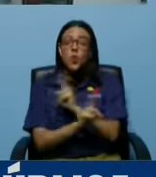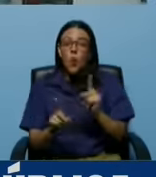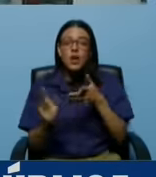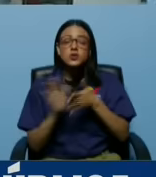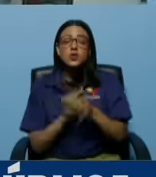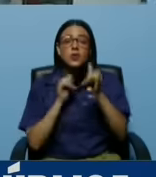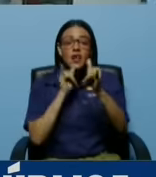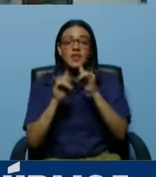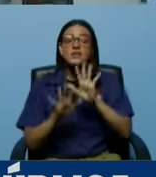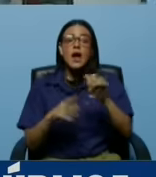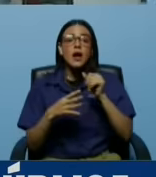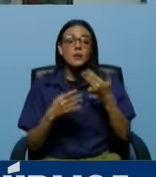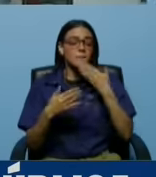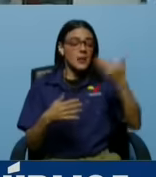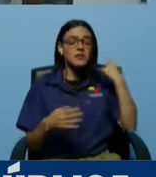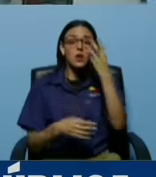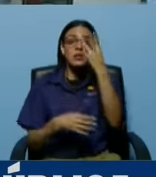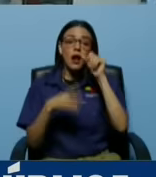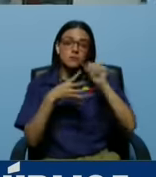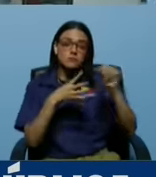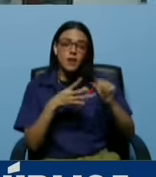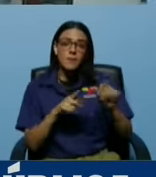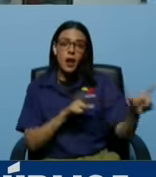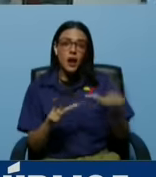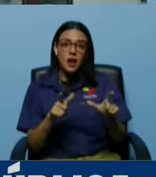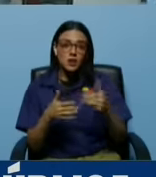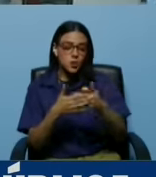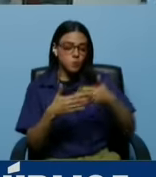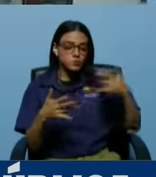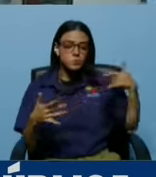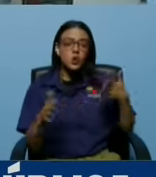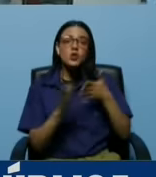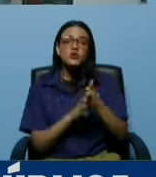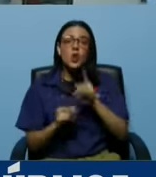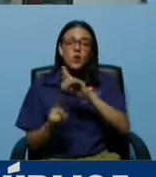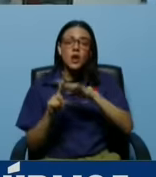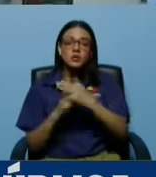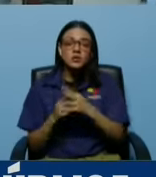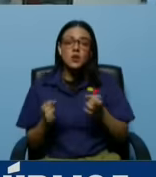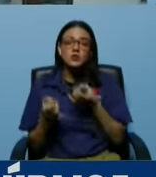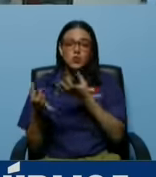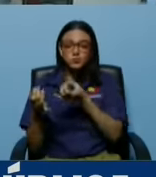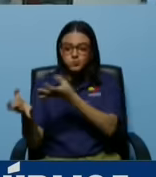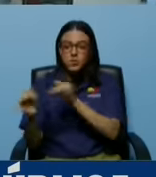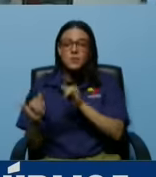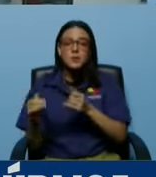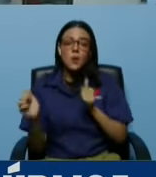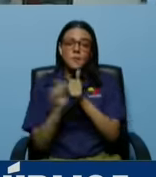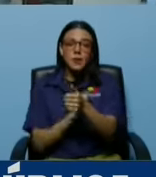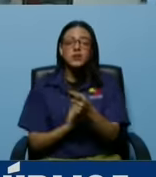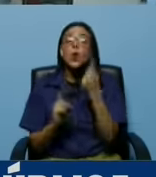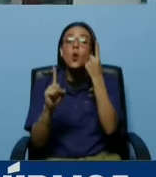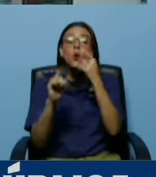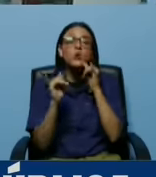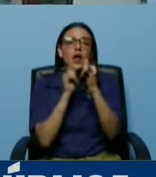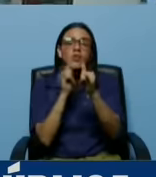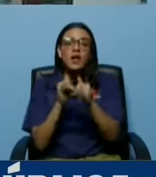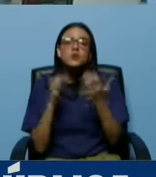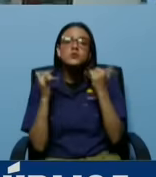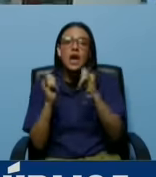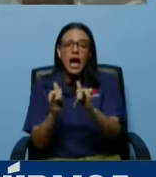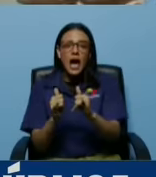pasadas 3 semanas ya de estos lamentables hechos violentos, una sola denuncia hecha